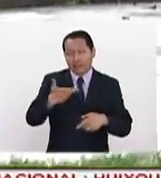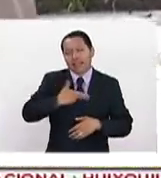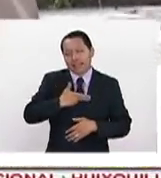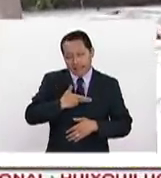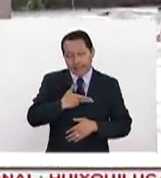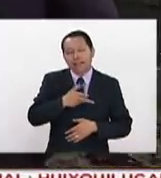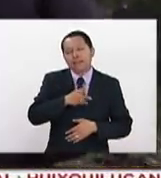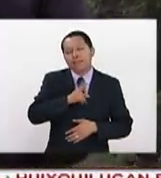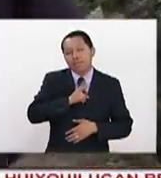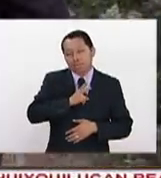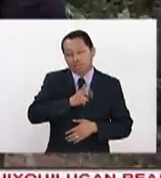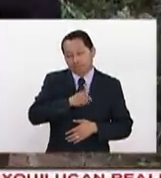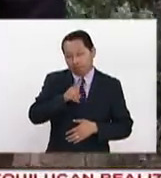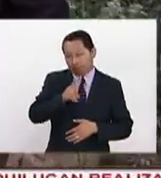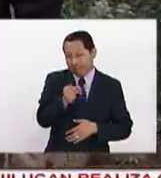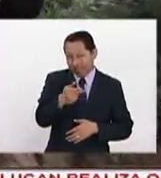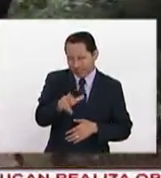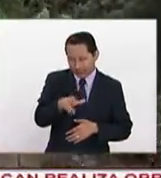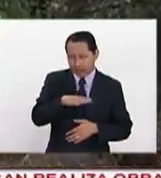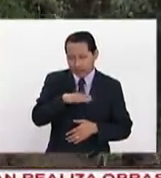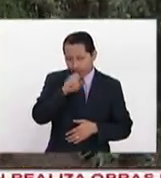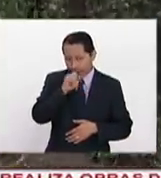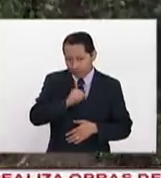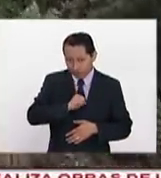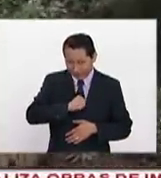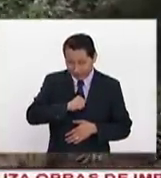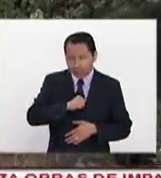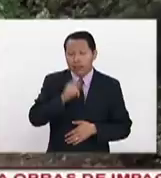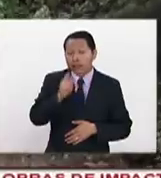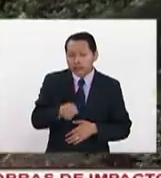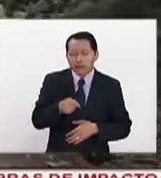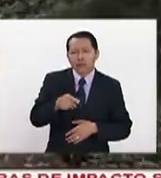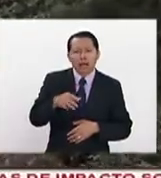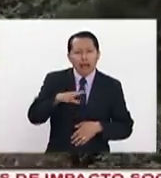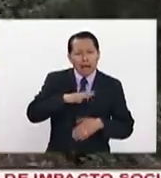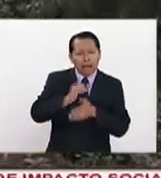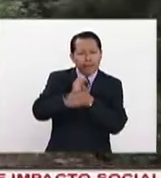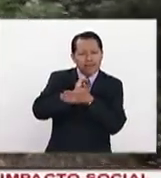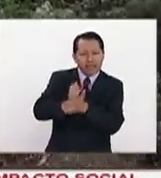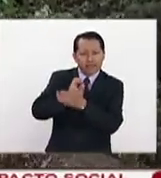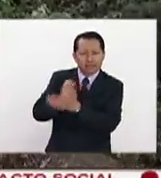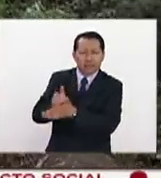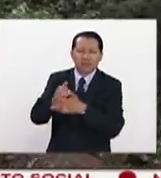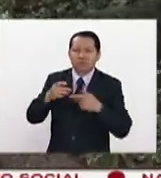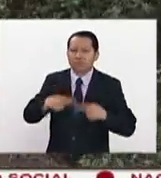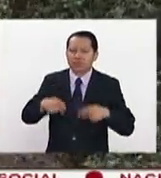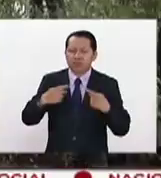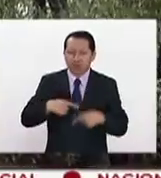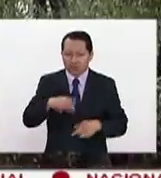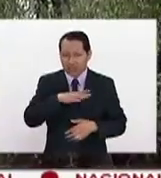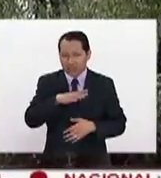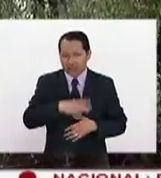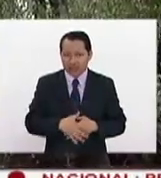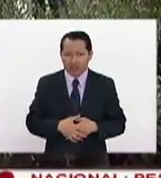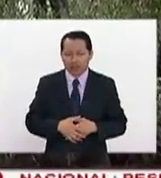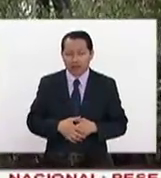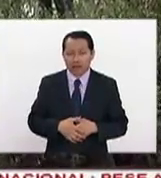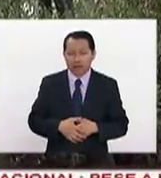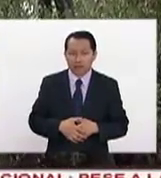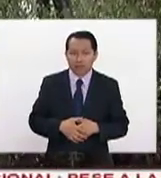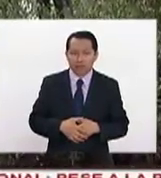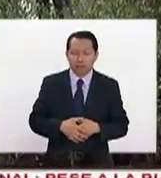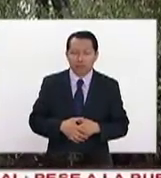en nuestro país. El estigma hacia esta enfermedad genera discriminación en torno a las personas que la padecen. Estar